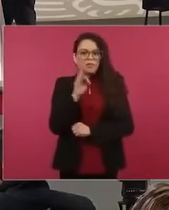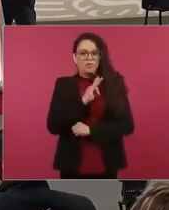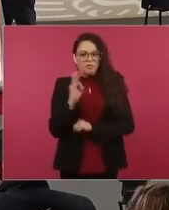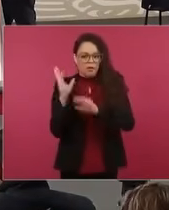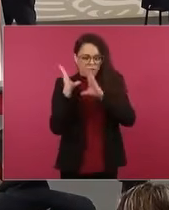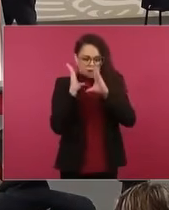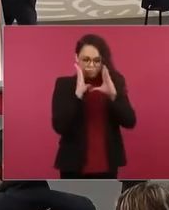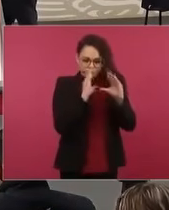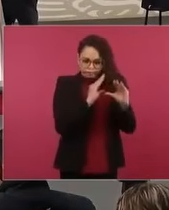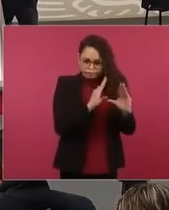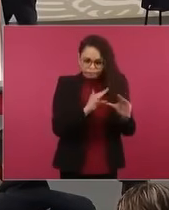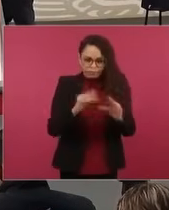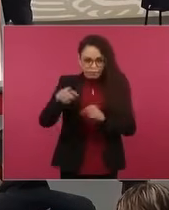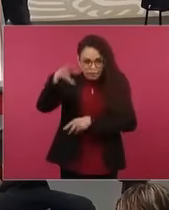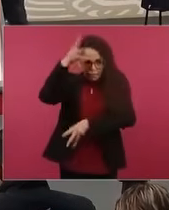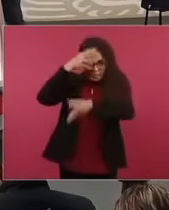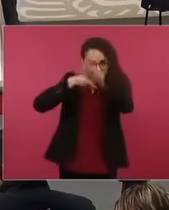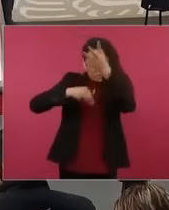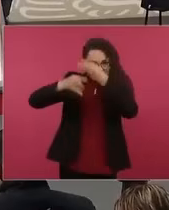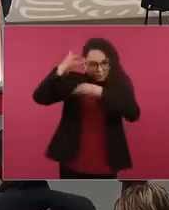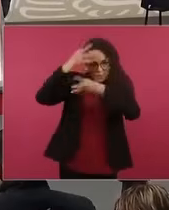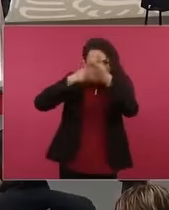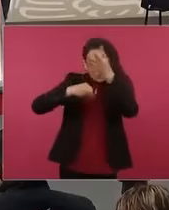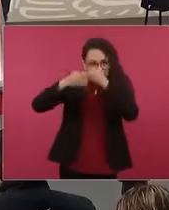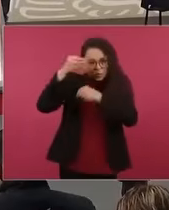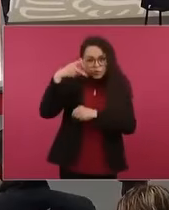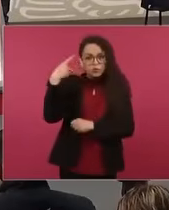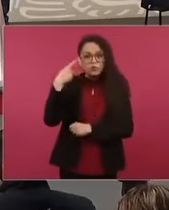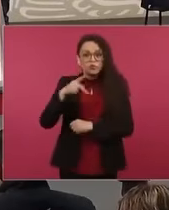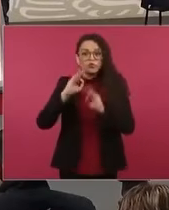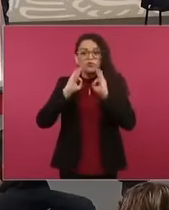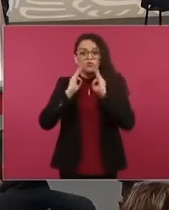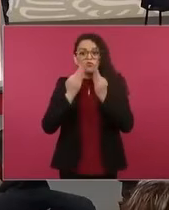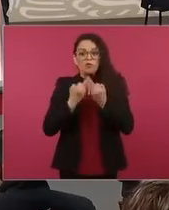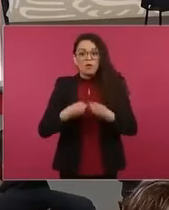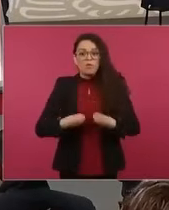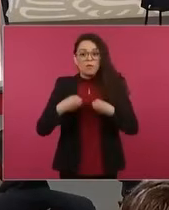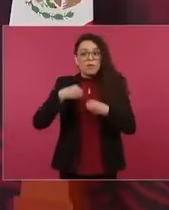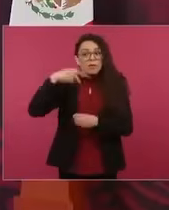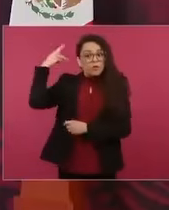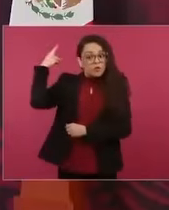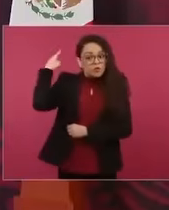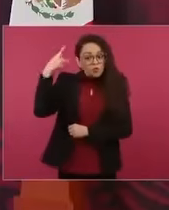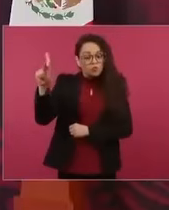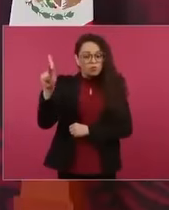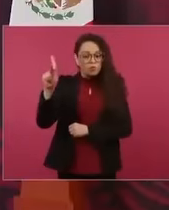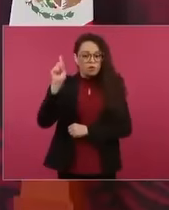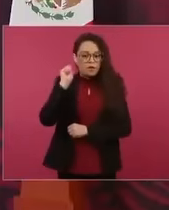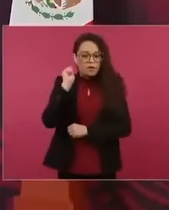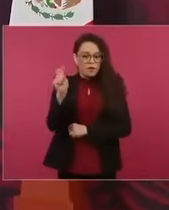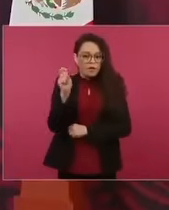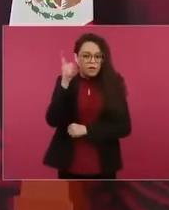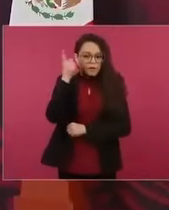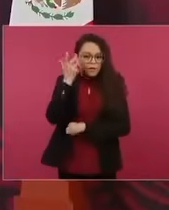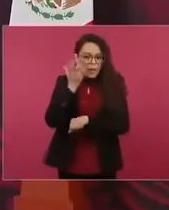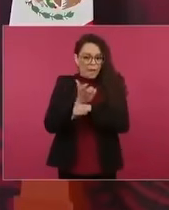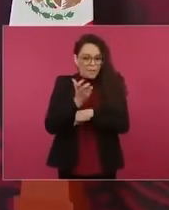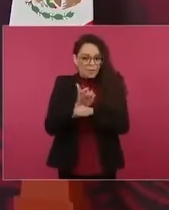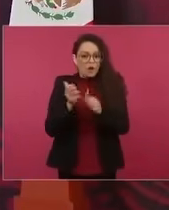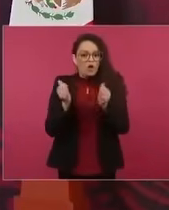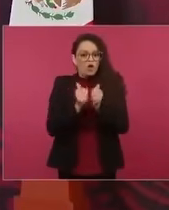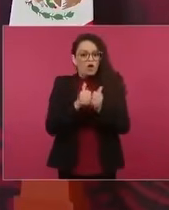que ya formaron y que pretenden ampliar para combatir a el narcotráfico. El narcotráfico en realidad es